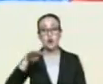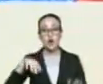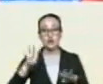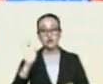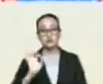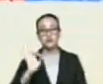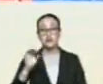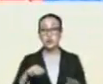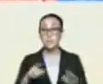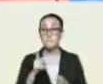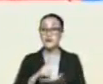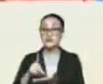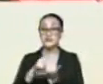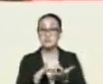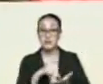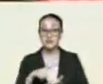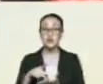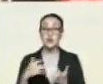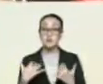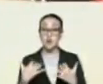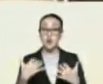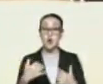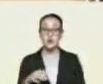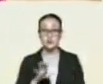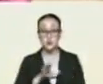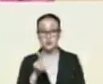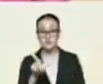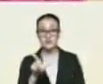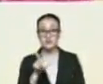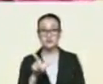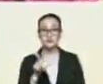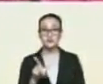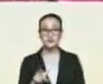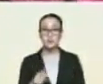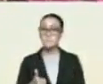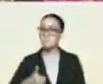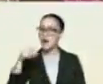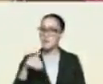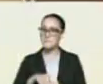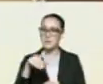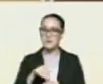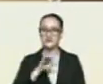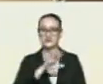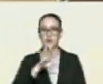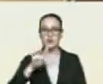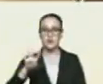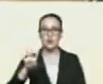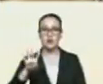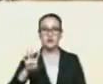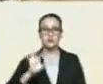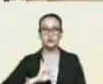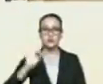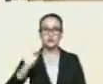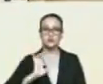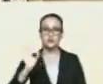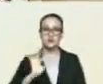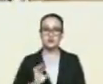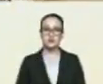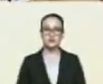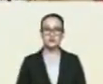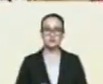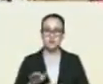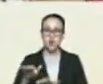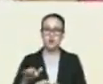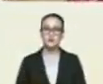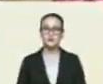participación popular, siendo el Partido Socialista Unido de Venezuela el más votado con 54% de